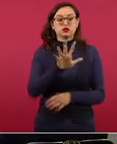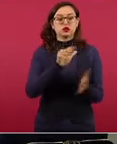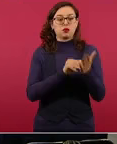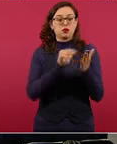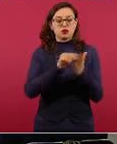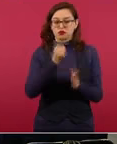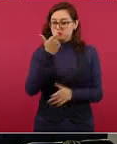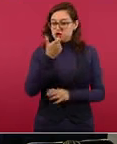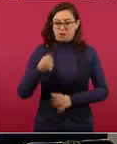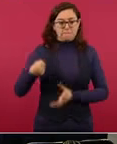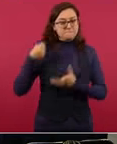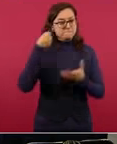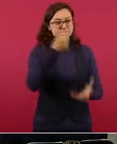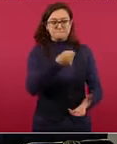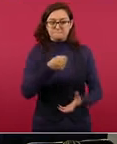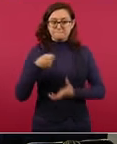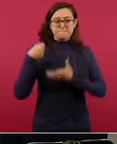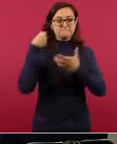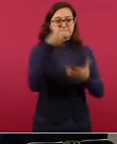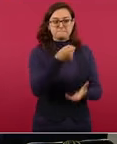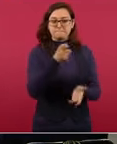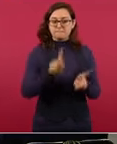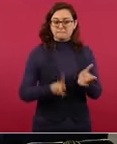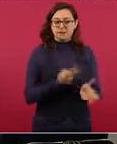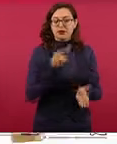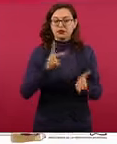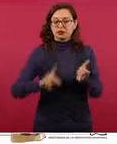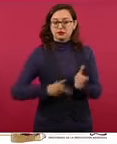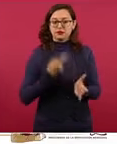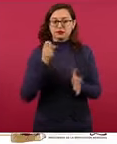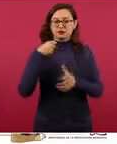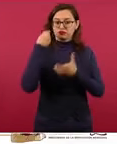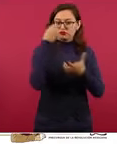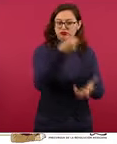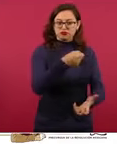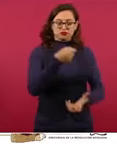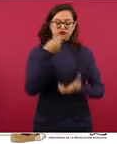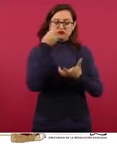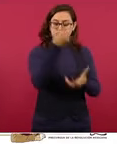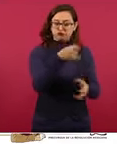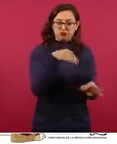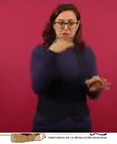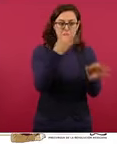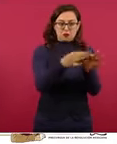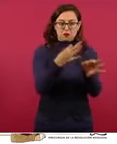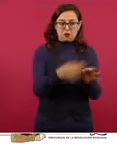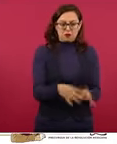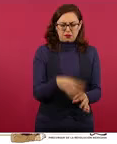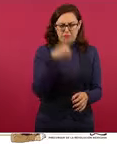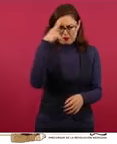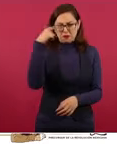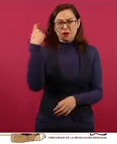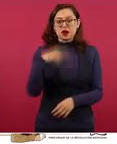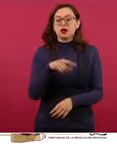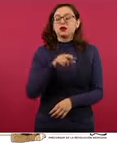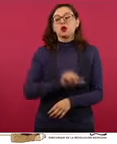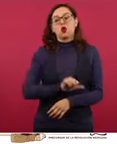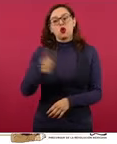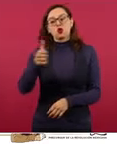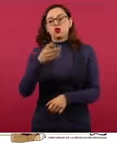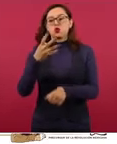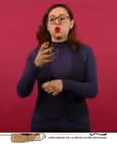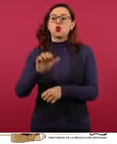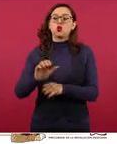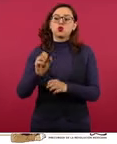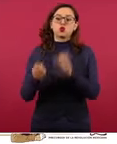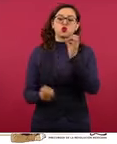pesos el costo total de esto para la construcción de la presa libertad y poder aportar